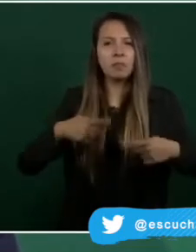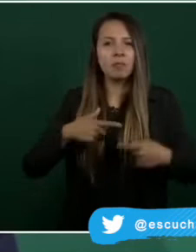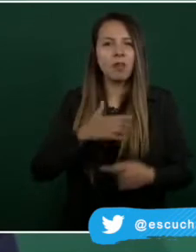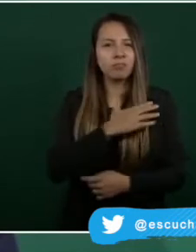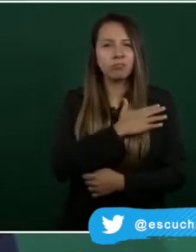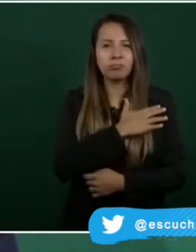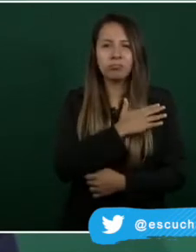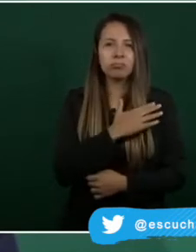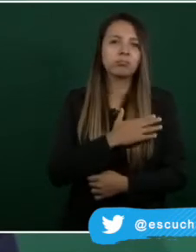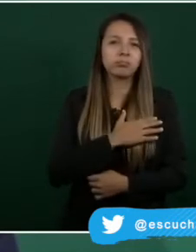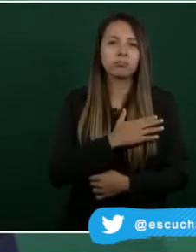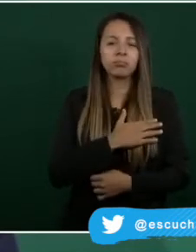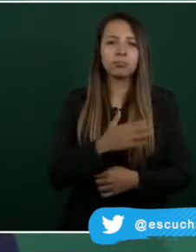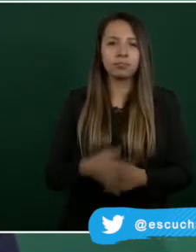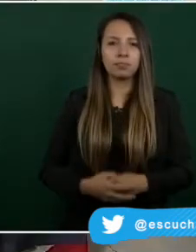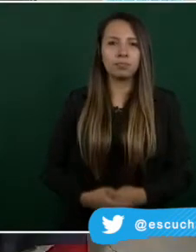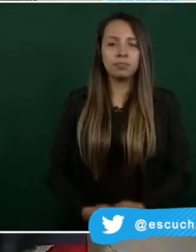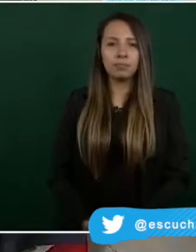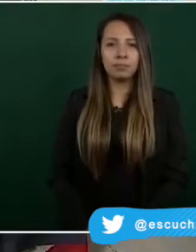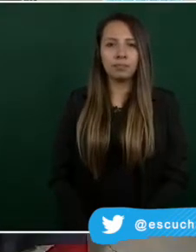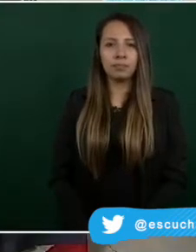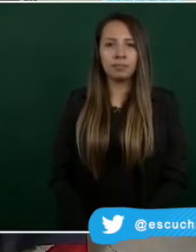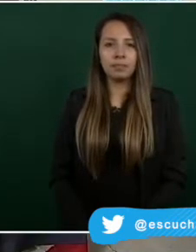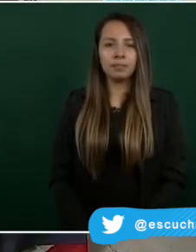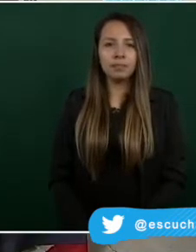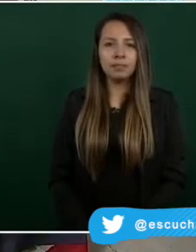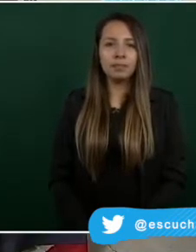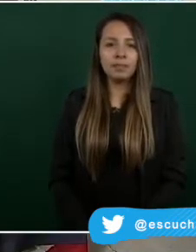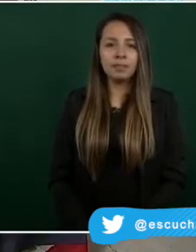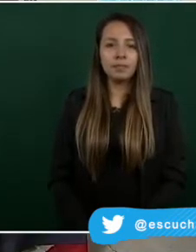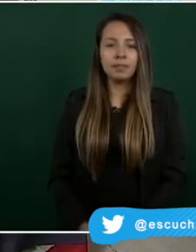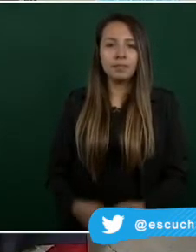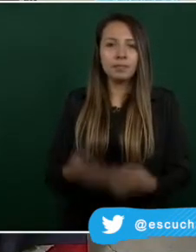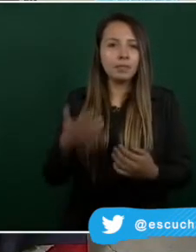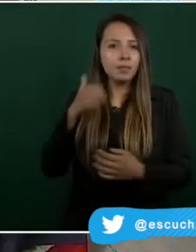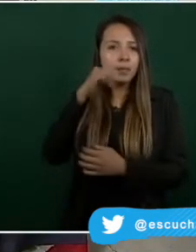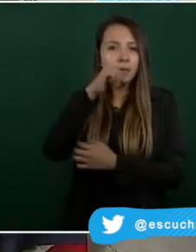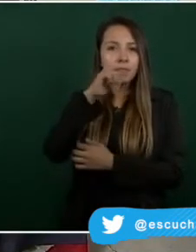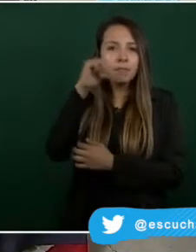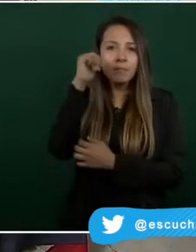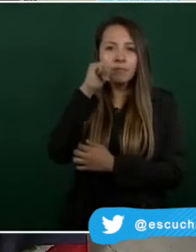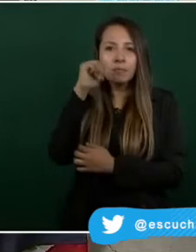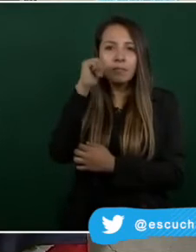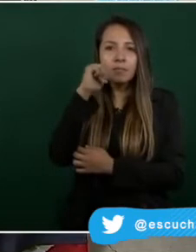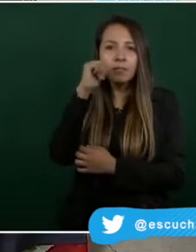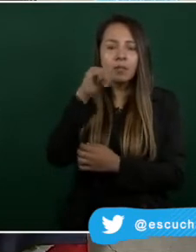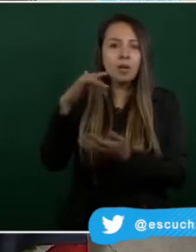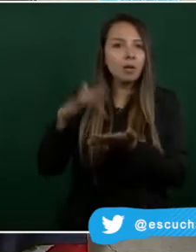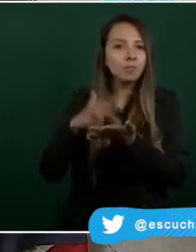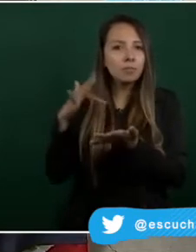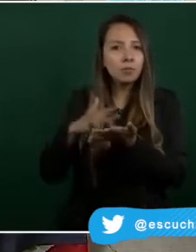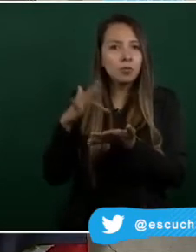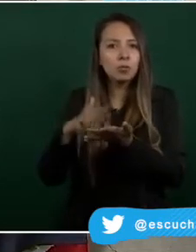Sonora. Esta regularización permitirá que estos vehículos no sean utilizados para delinquir.